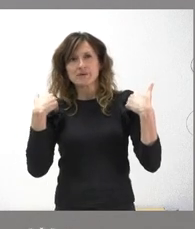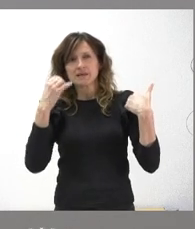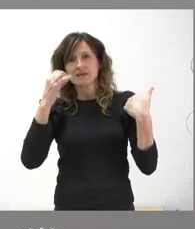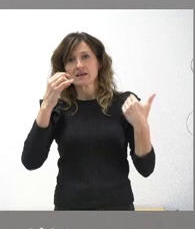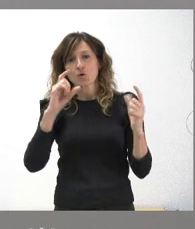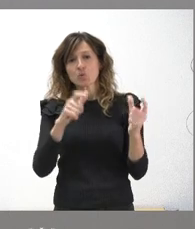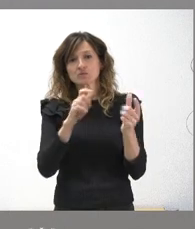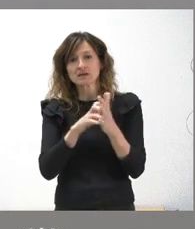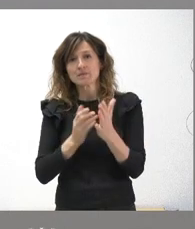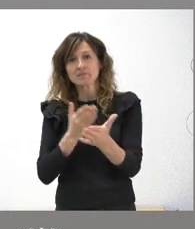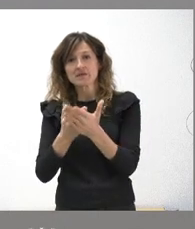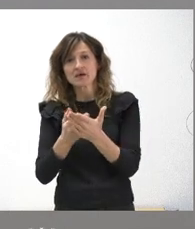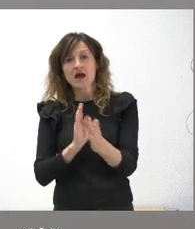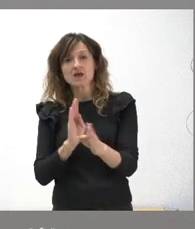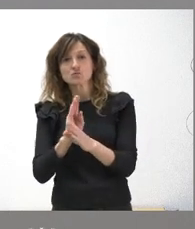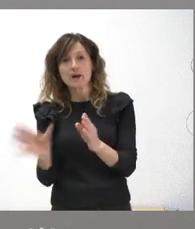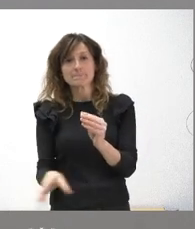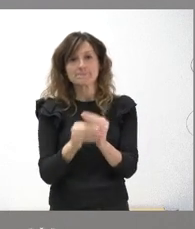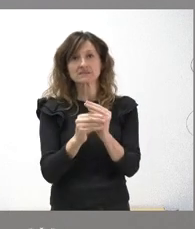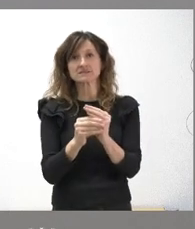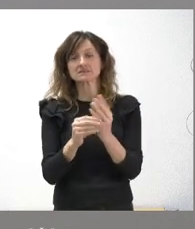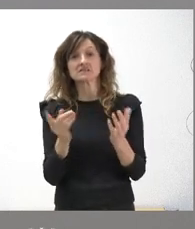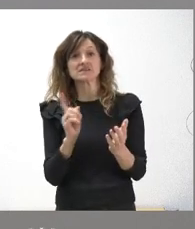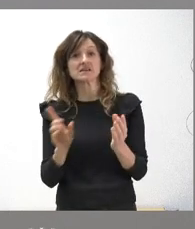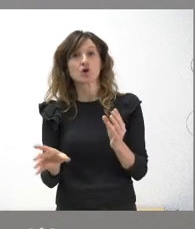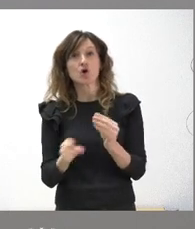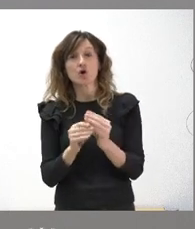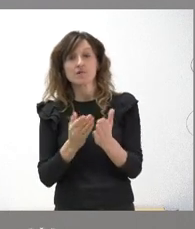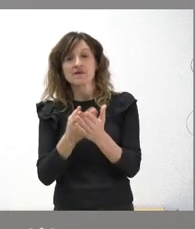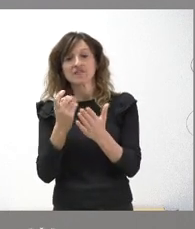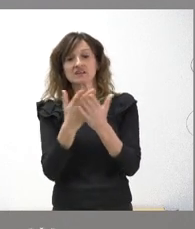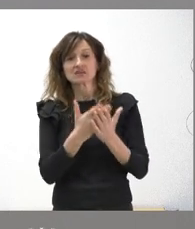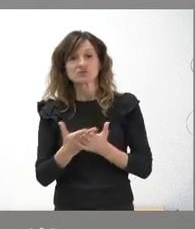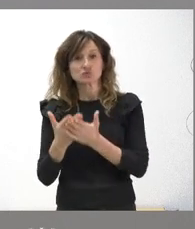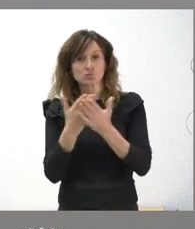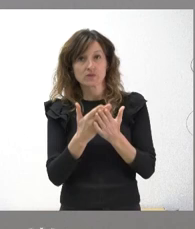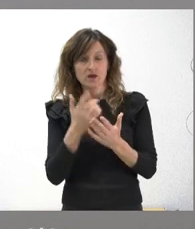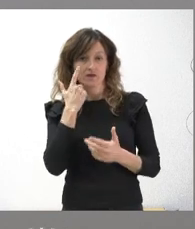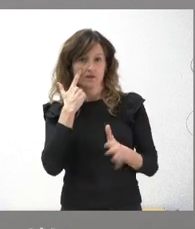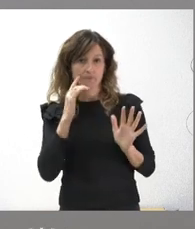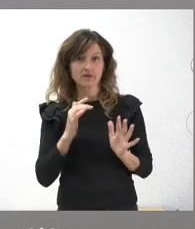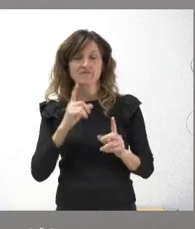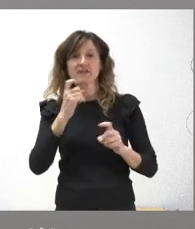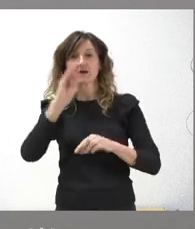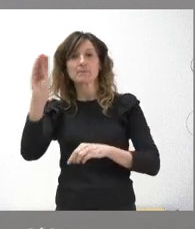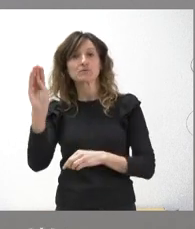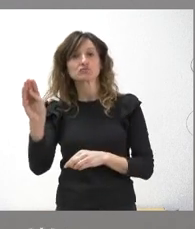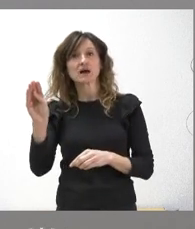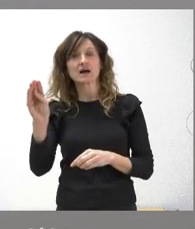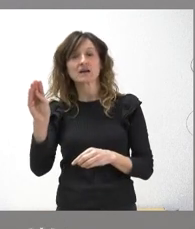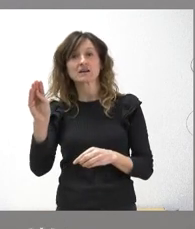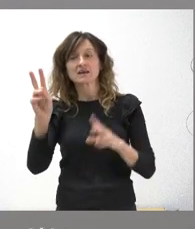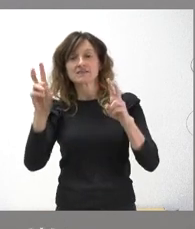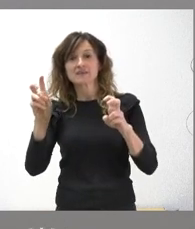de León pedirá alguna ayuda adicional y si lo pide pues lógicamente lo estudiarías Pero esto hay que preguntárselo fundamentalmente sus planes